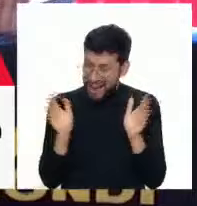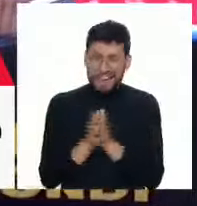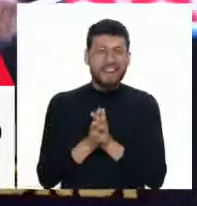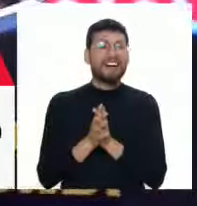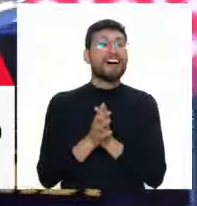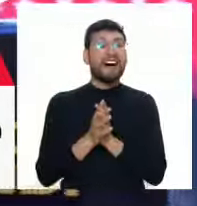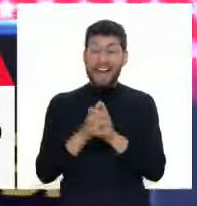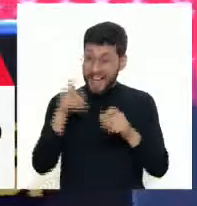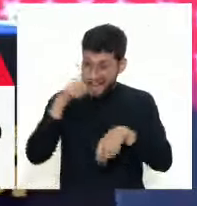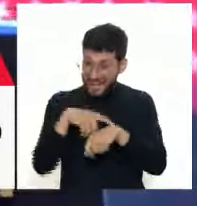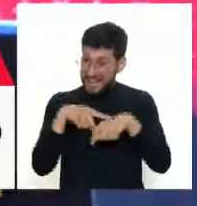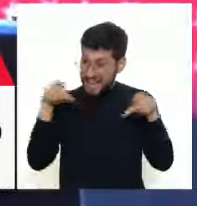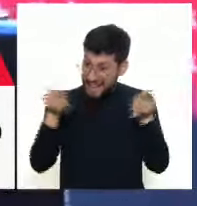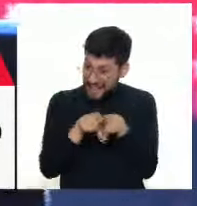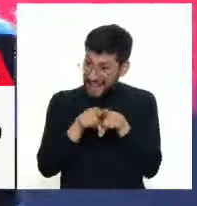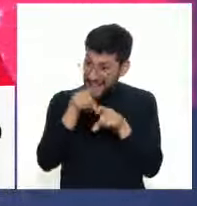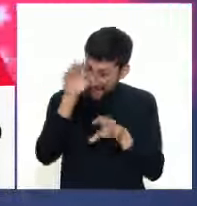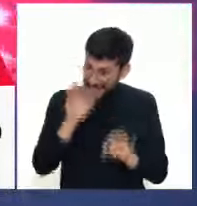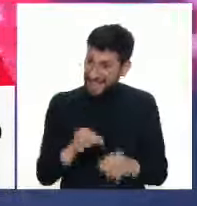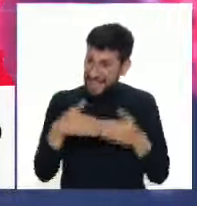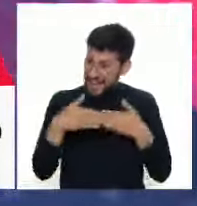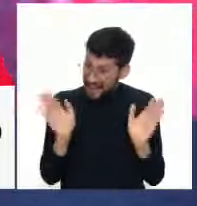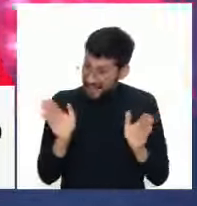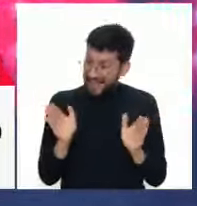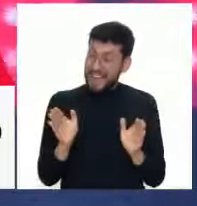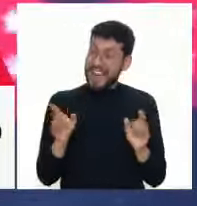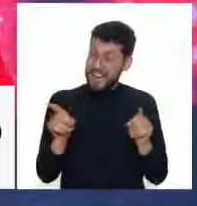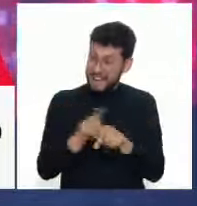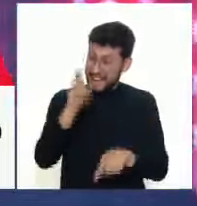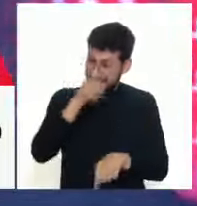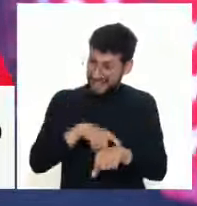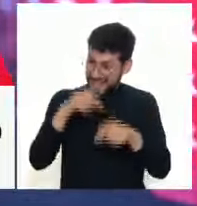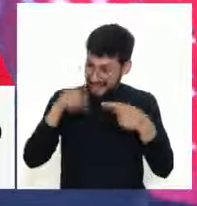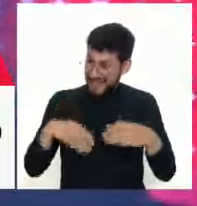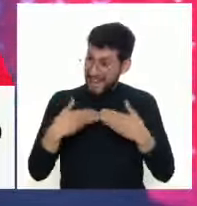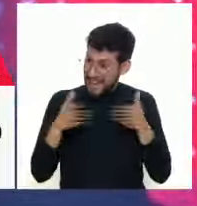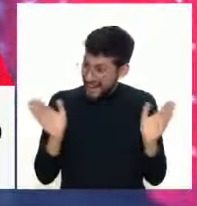¡A la vez! ¡Al mismo tiempo!